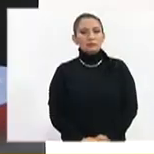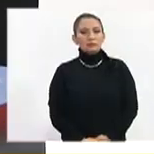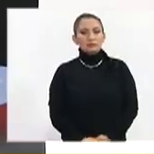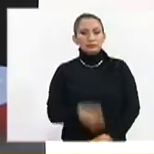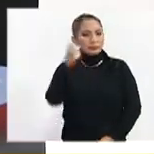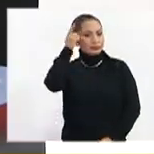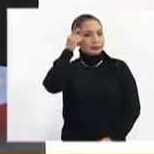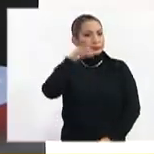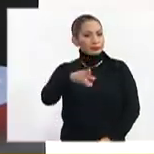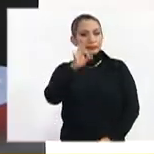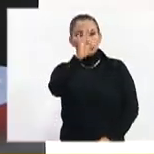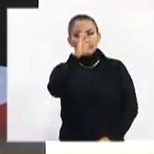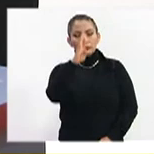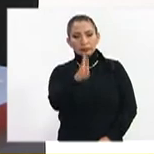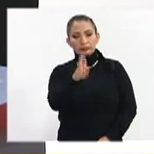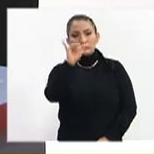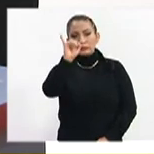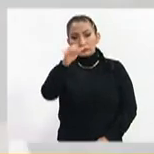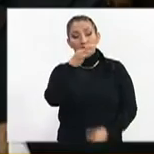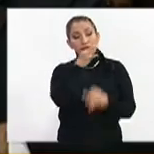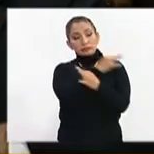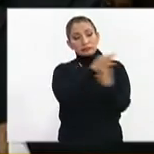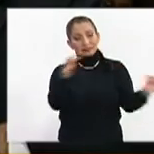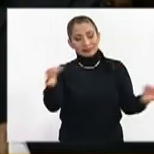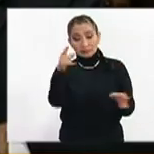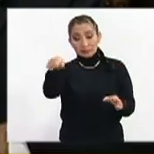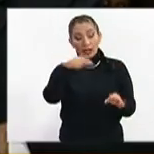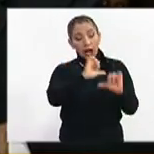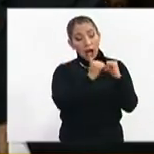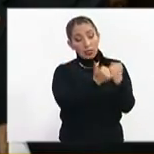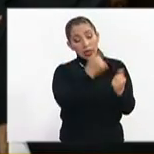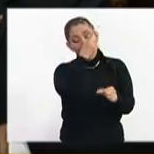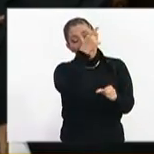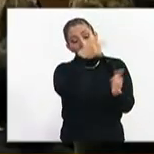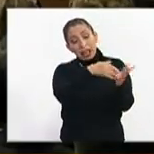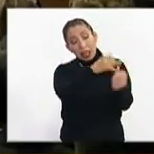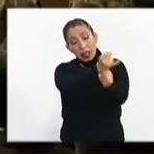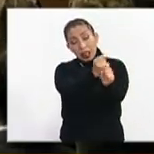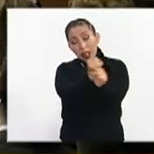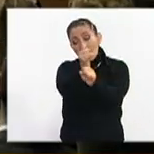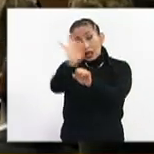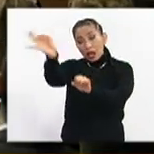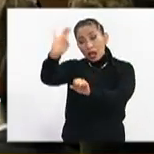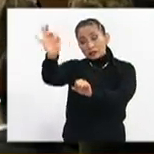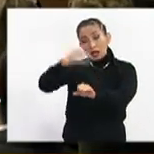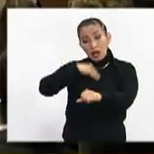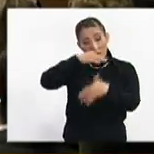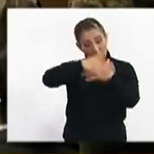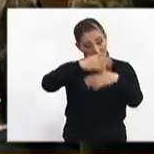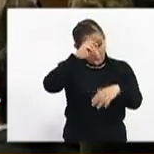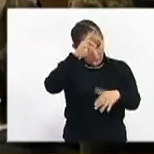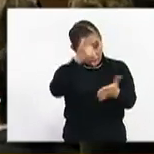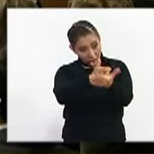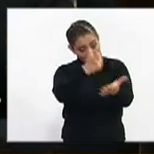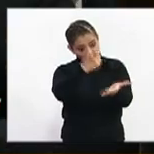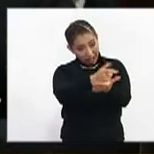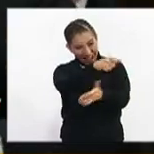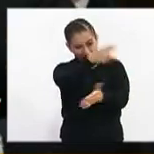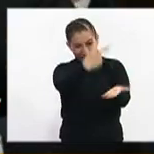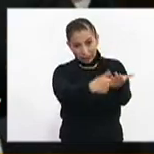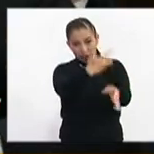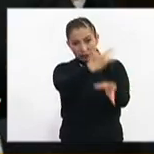El director del FBI, Christopher Wray, anunció que la agencia abrió 1,000 investigaciones sobre posibles amenazas terroristas dentro de Estados